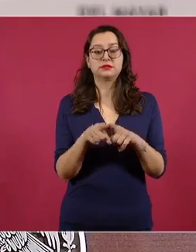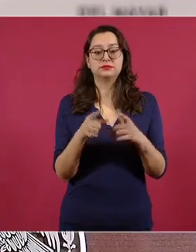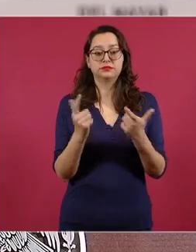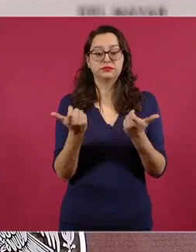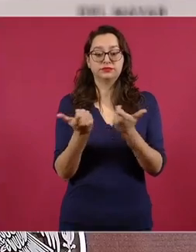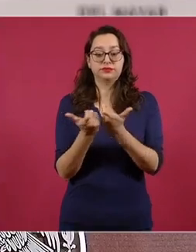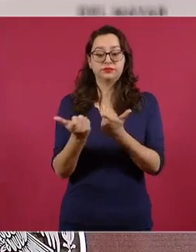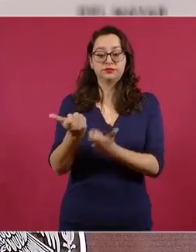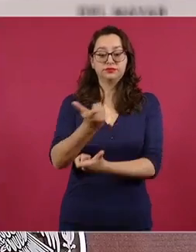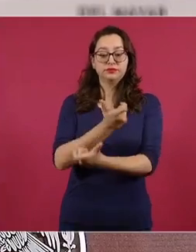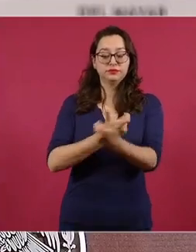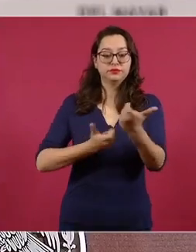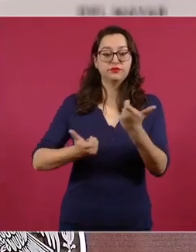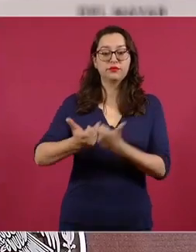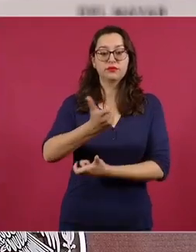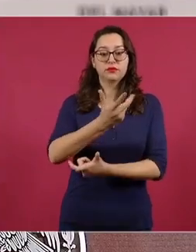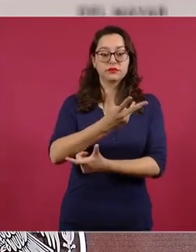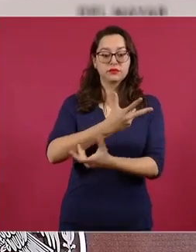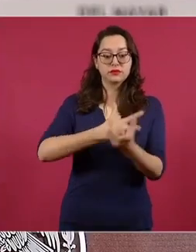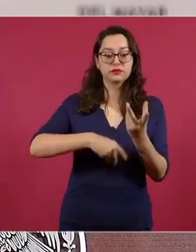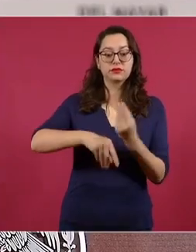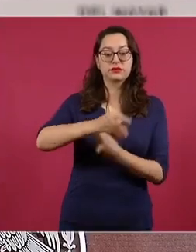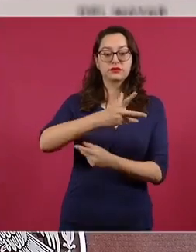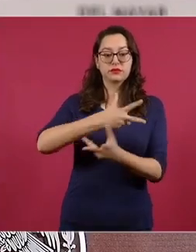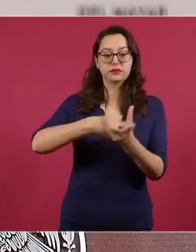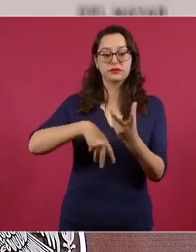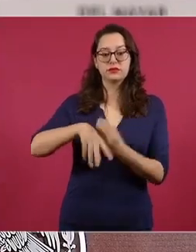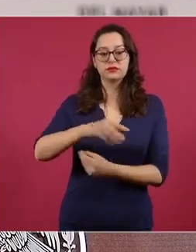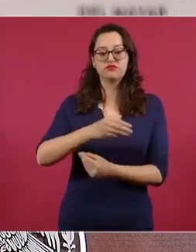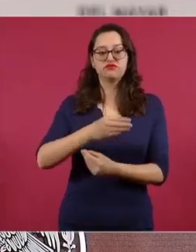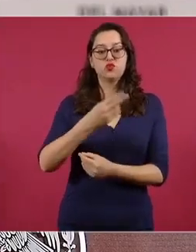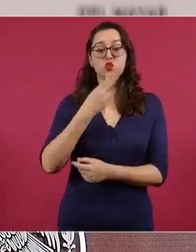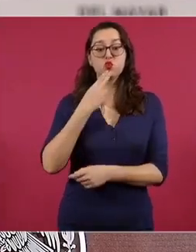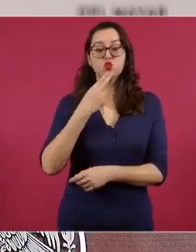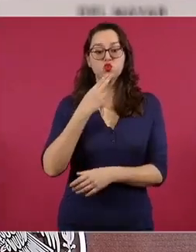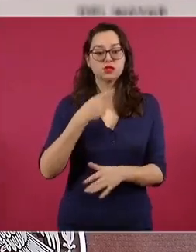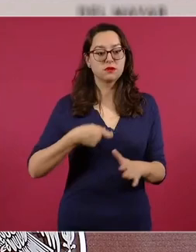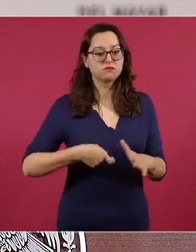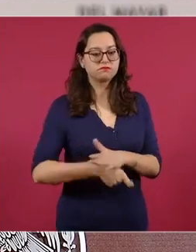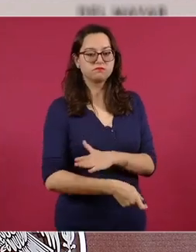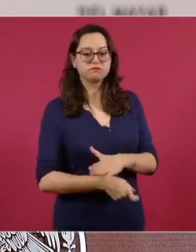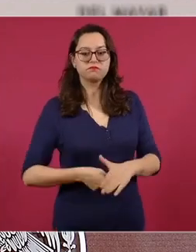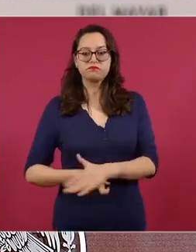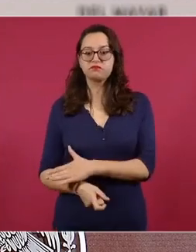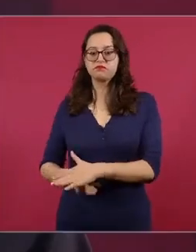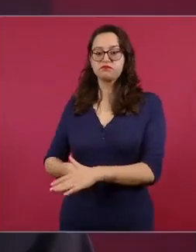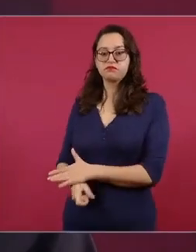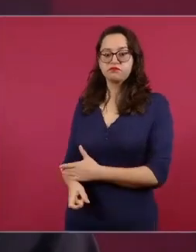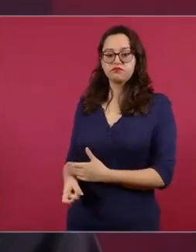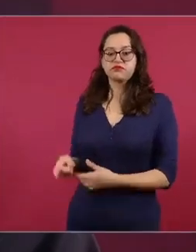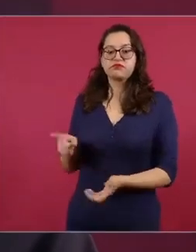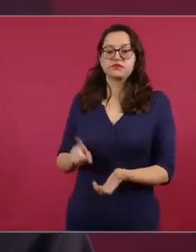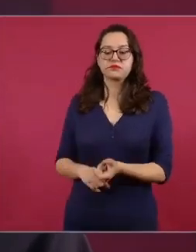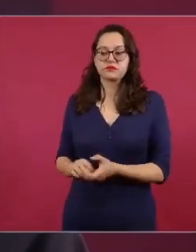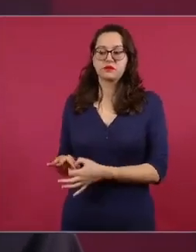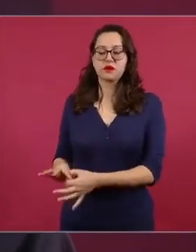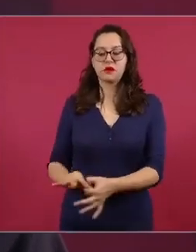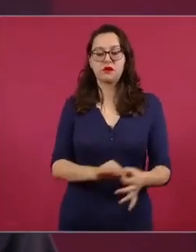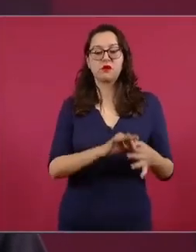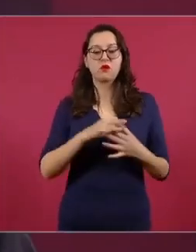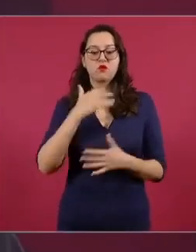económica para amarrar todos estos elementos. Fue a partir de que se